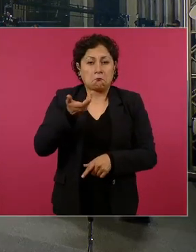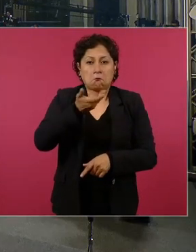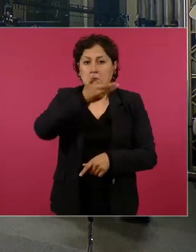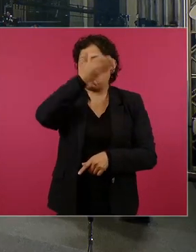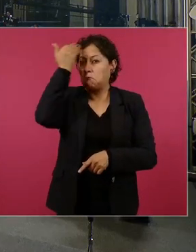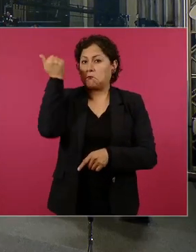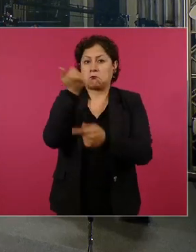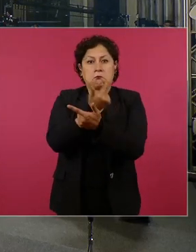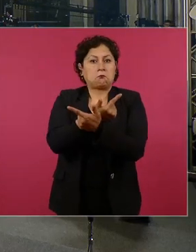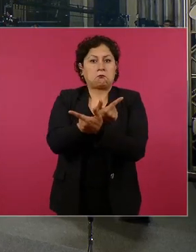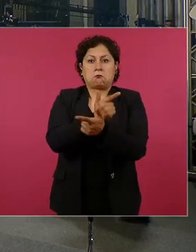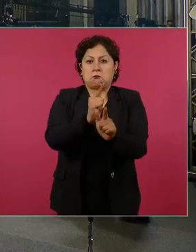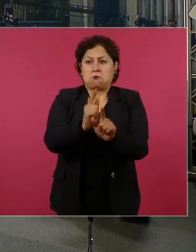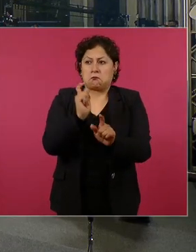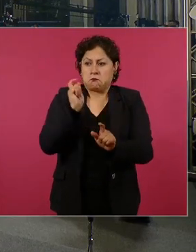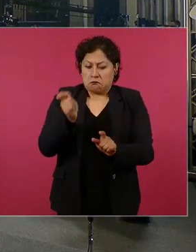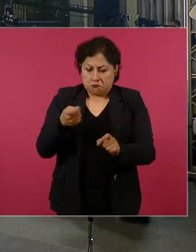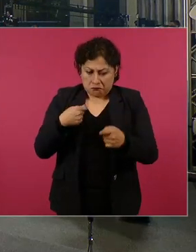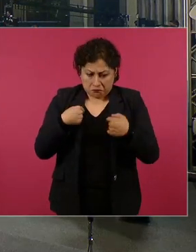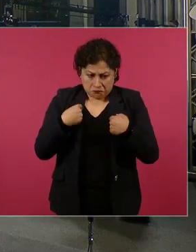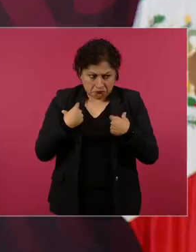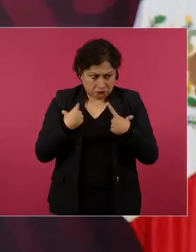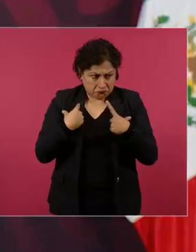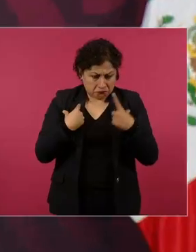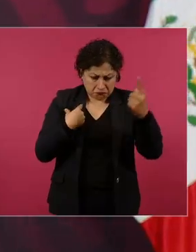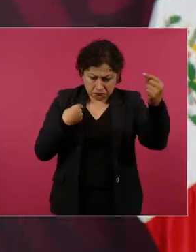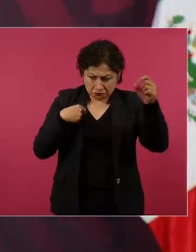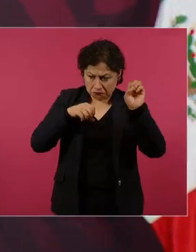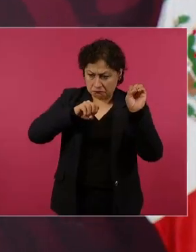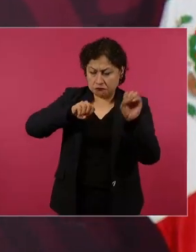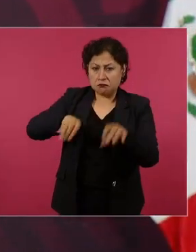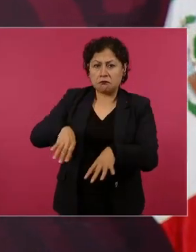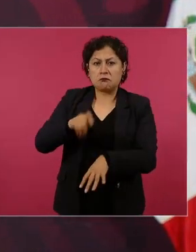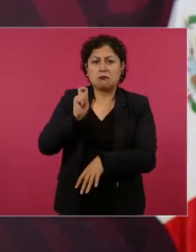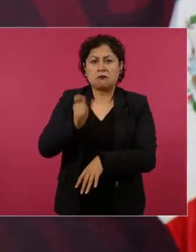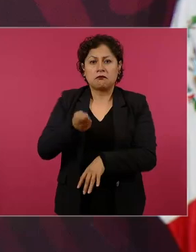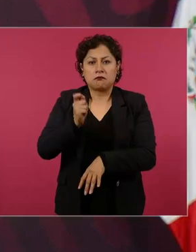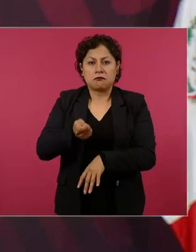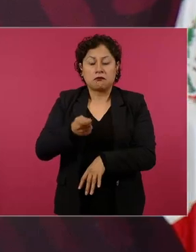que empezaran a actuar como mujeres y hombres libres.